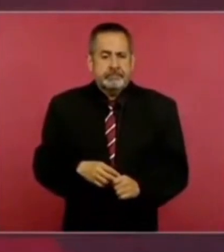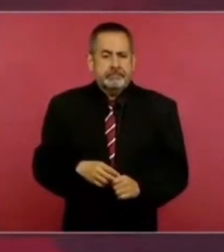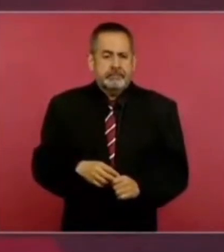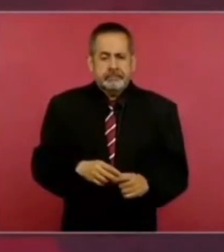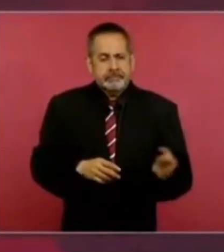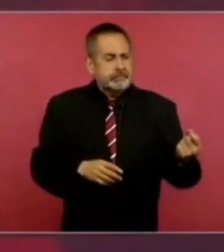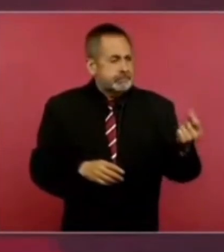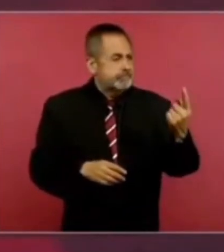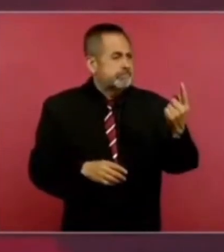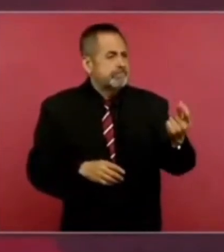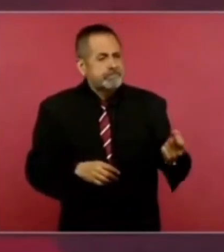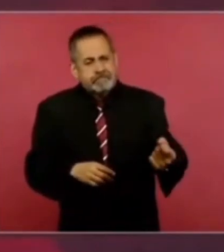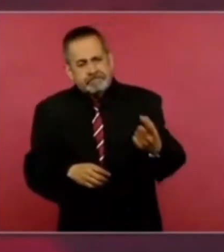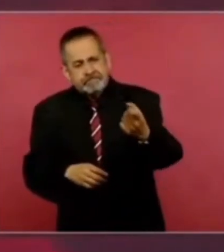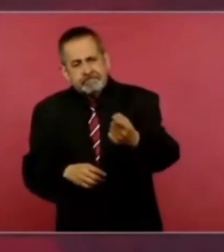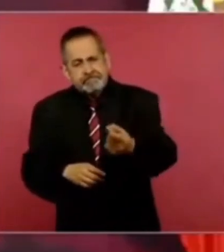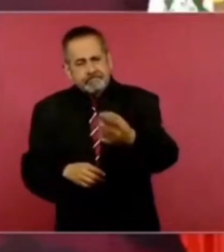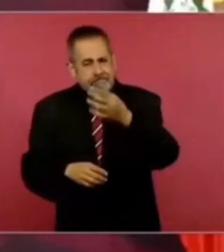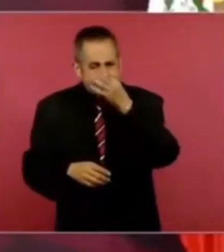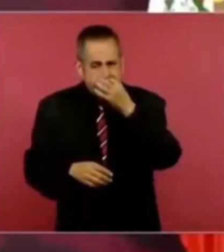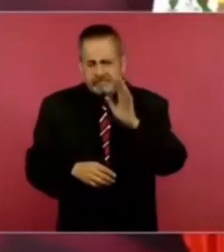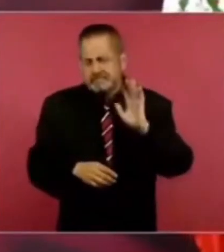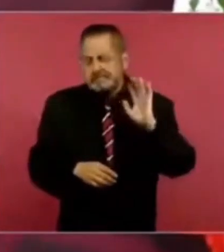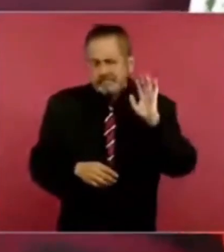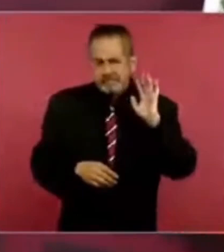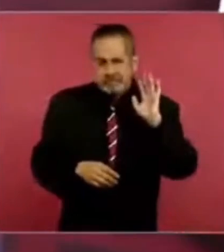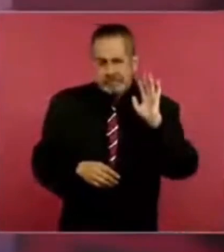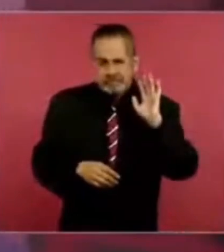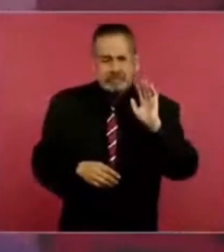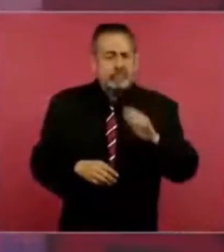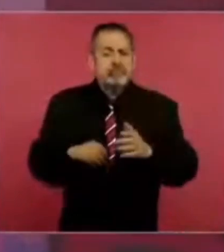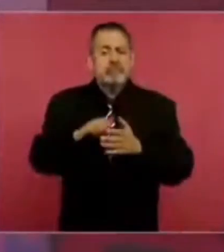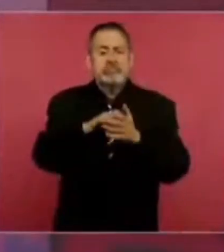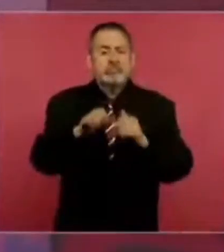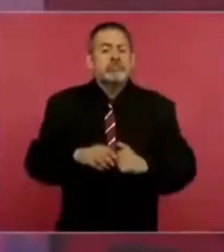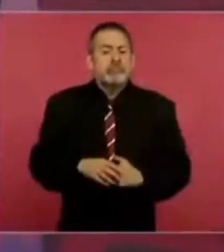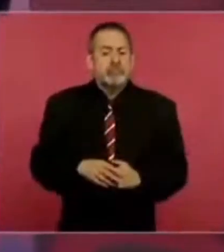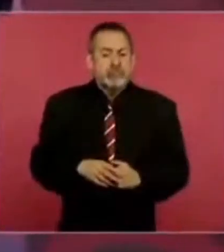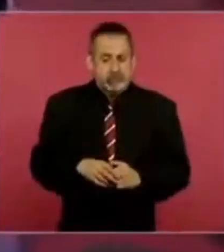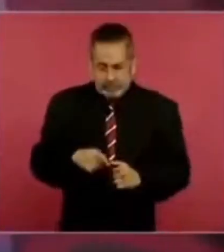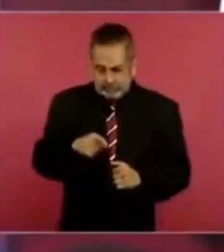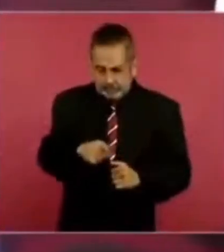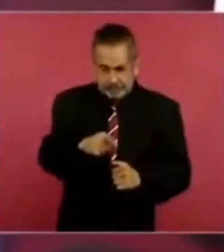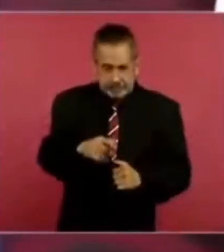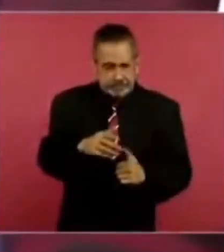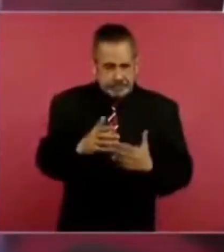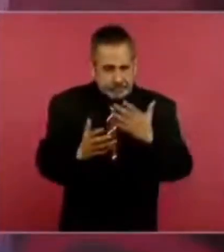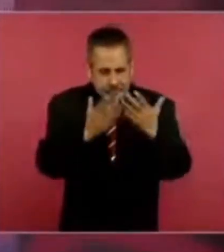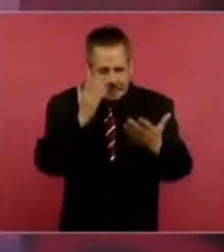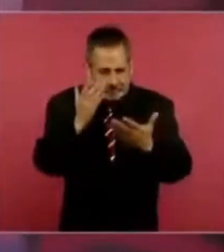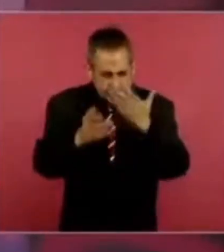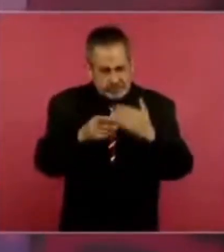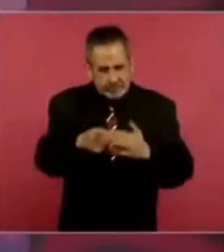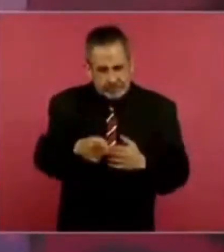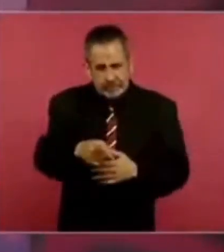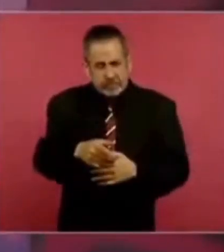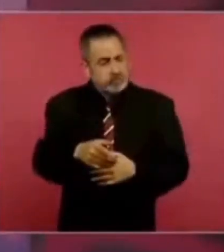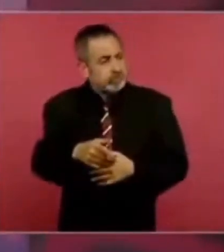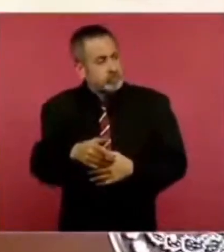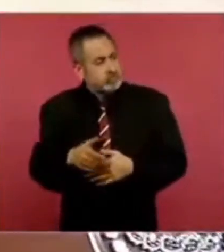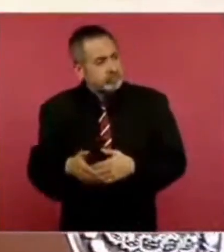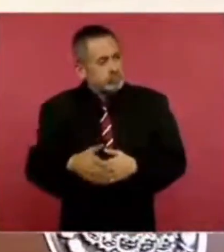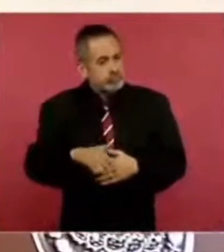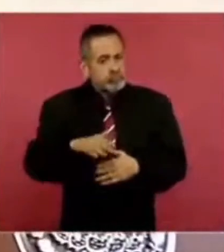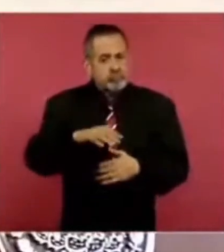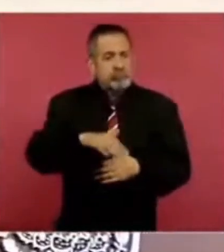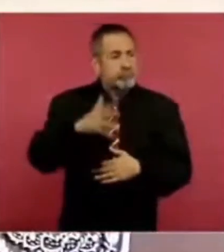muy pocos, en donde se le decía a los hijos, estudia para que cuando seas grande seas